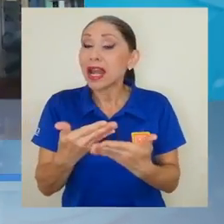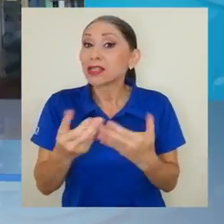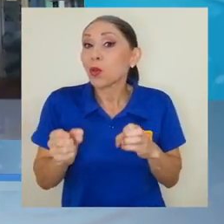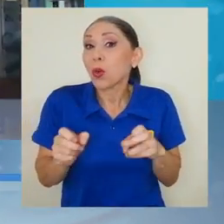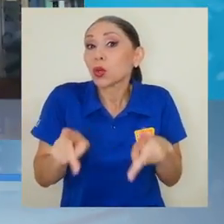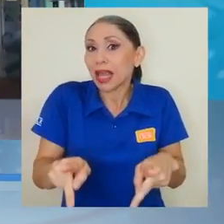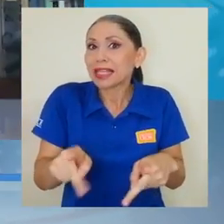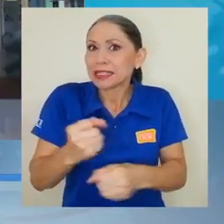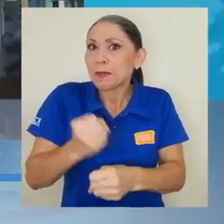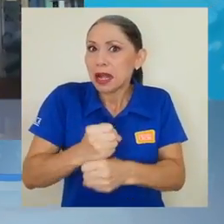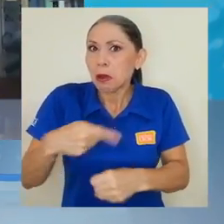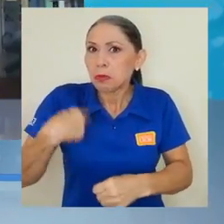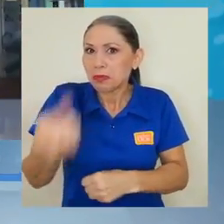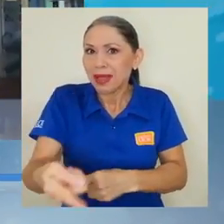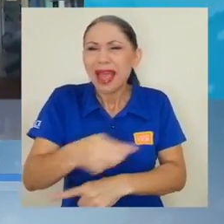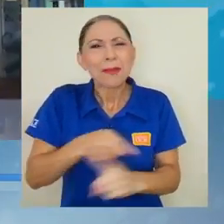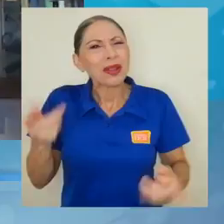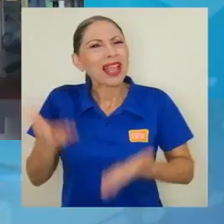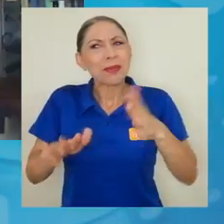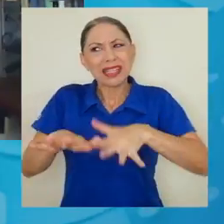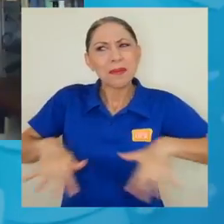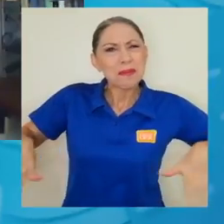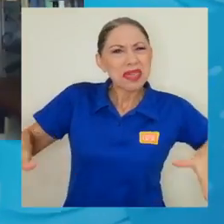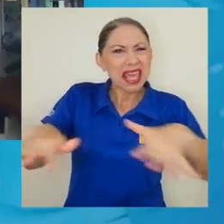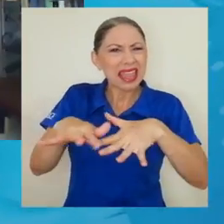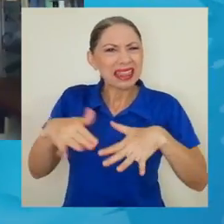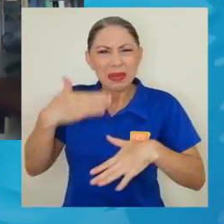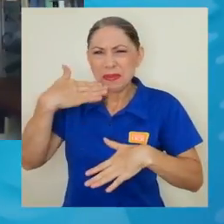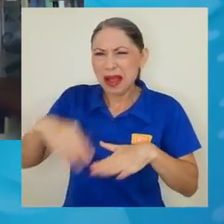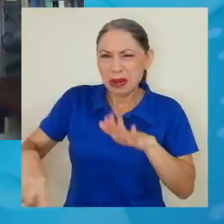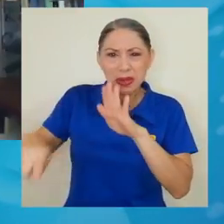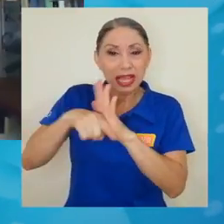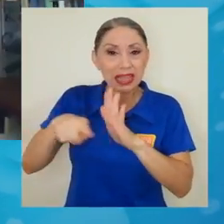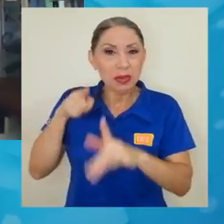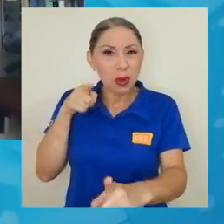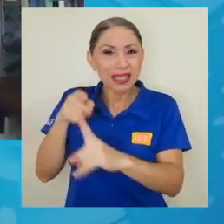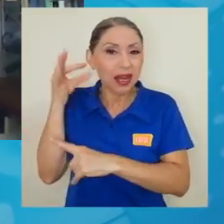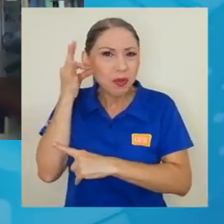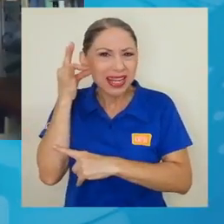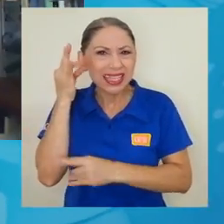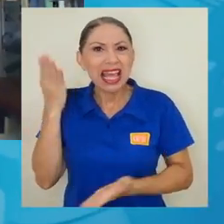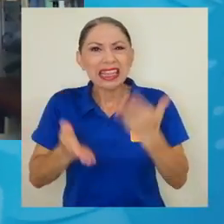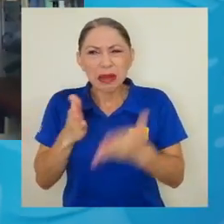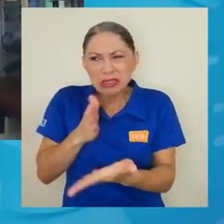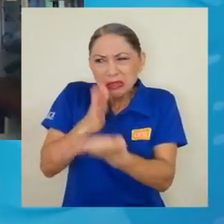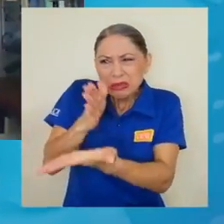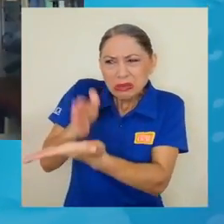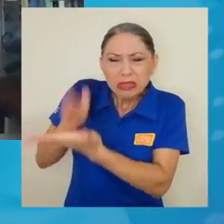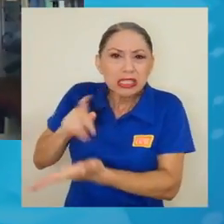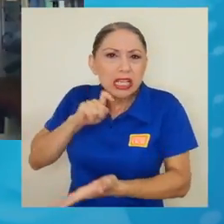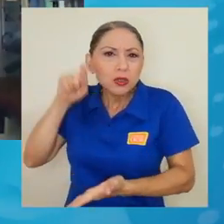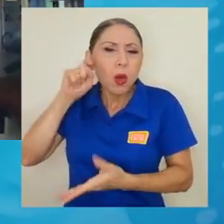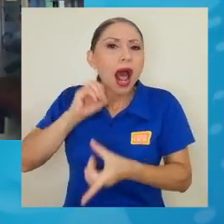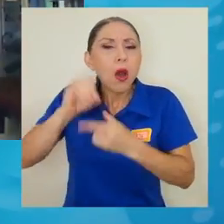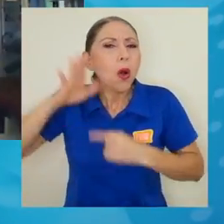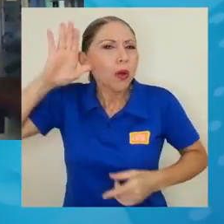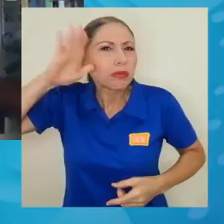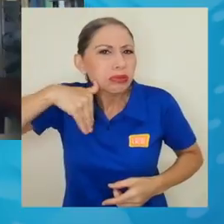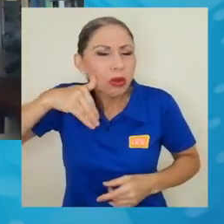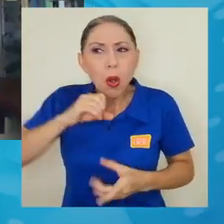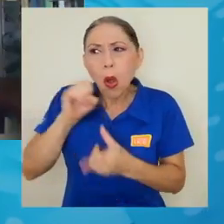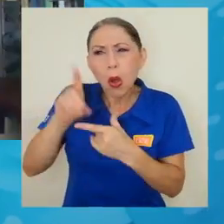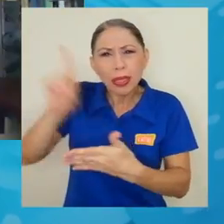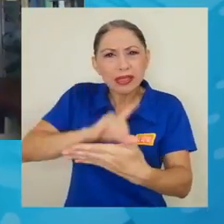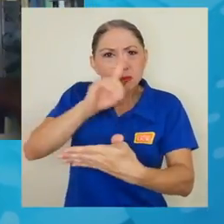si el ambiente es muy hostil hacia las mujeres, por ejemplo, si hay hostigamiento sexual, si hay sexismo, si hay demasiado machismo en el ambiente,